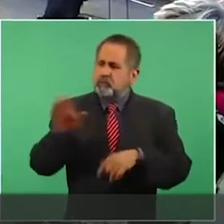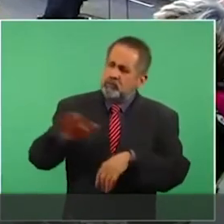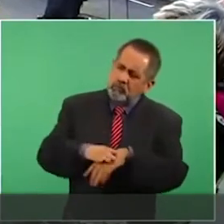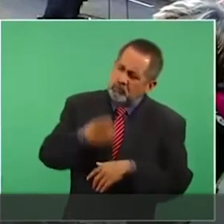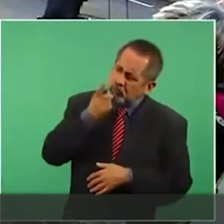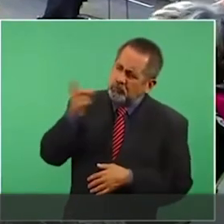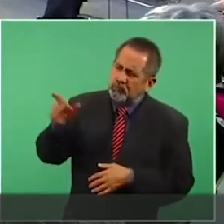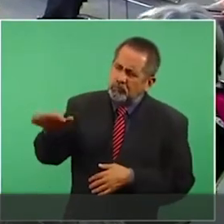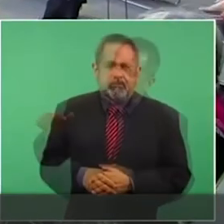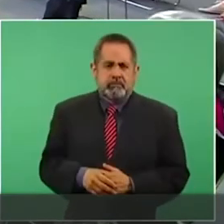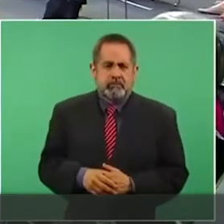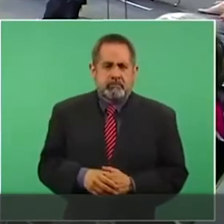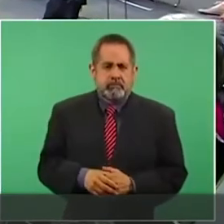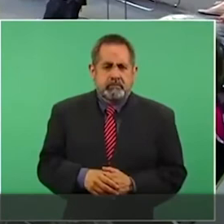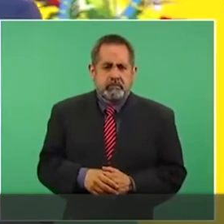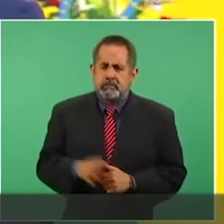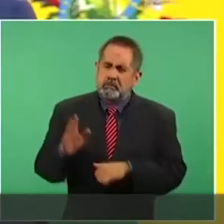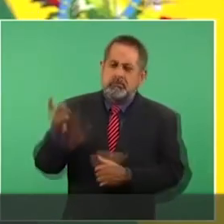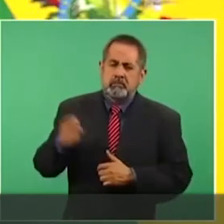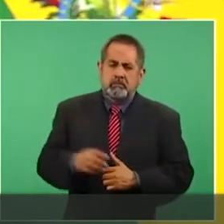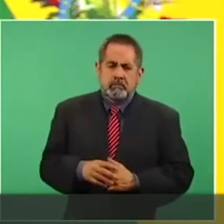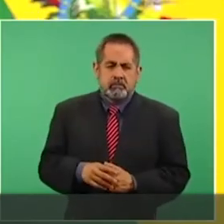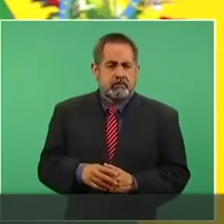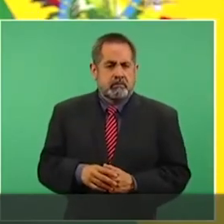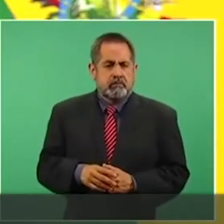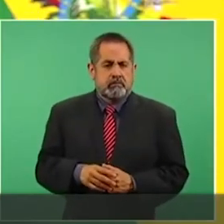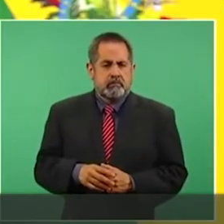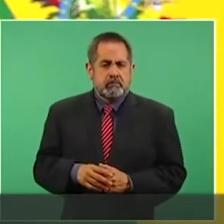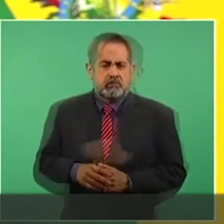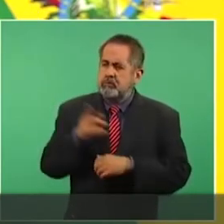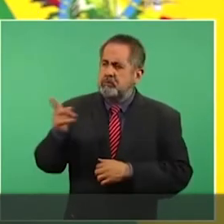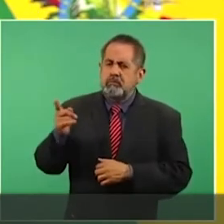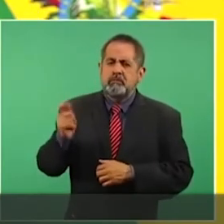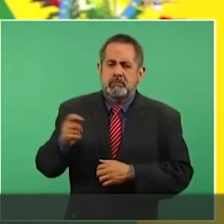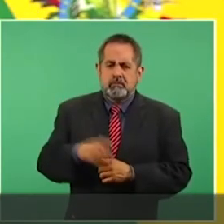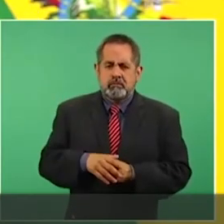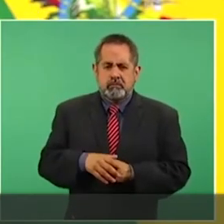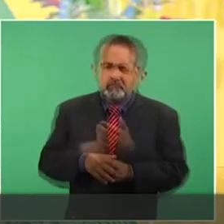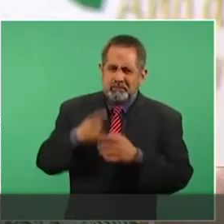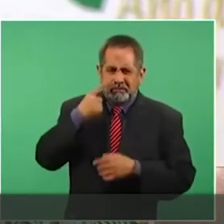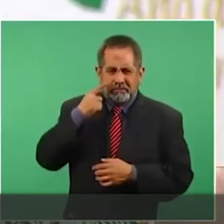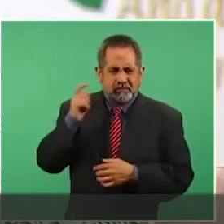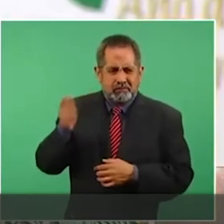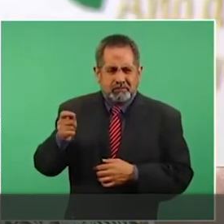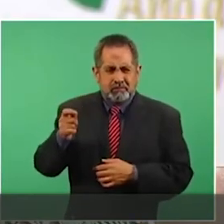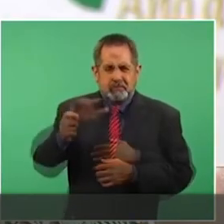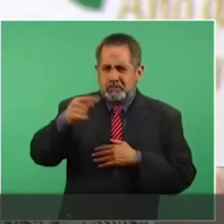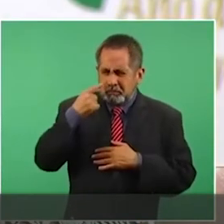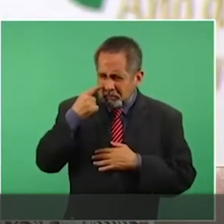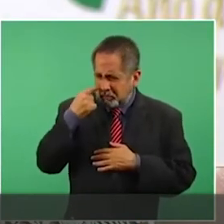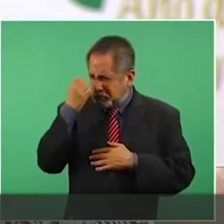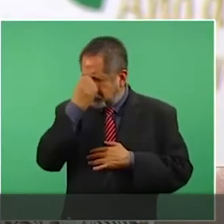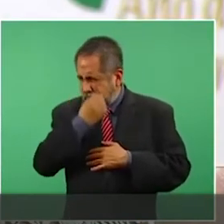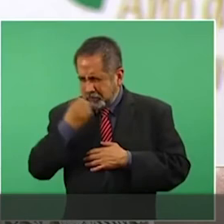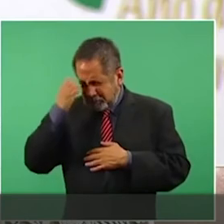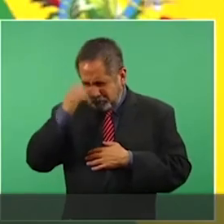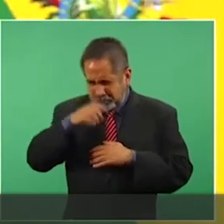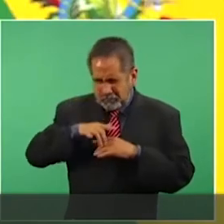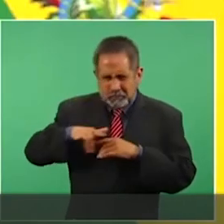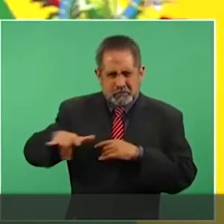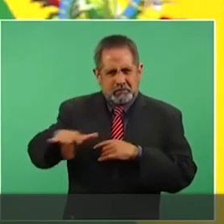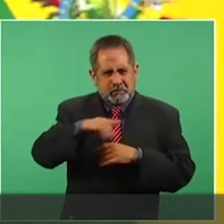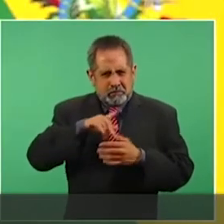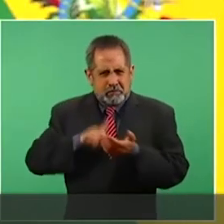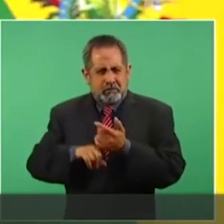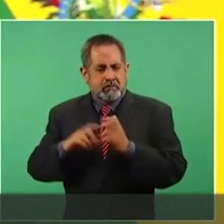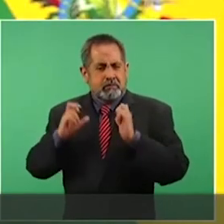¿por qué hay vuelos rasantes del ejército en las comunidades de Chiapas